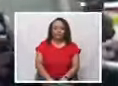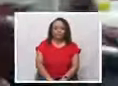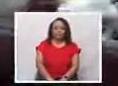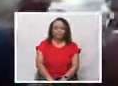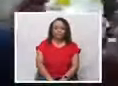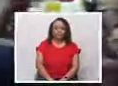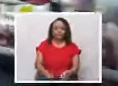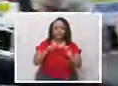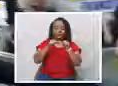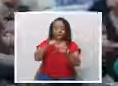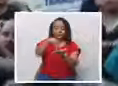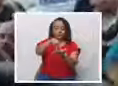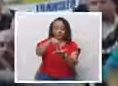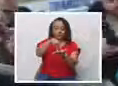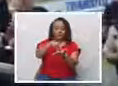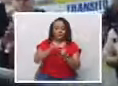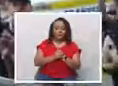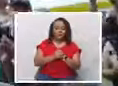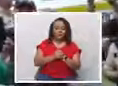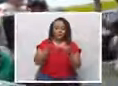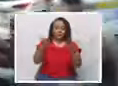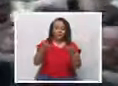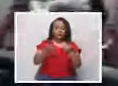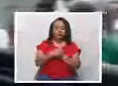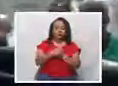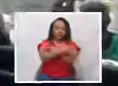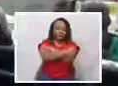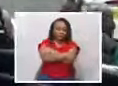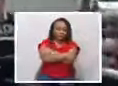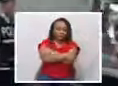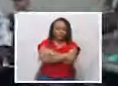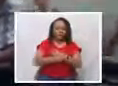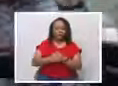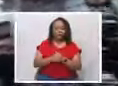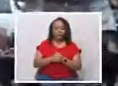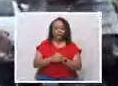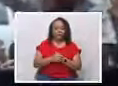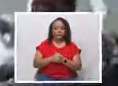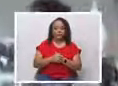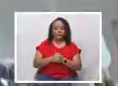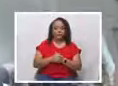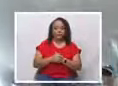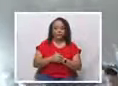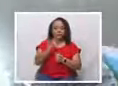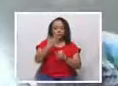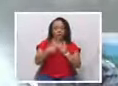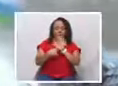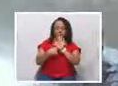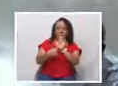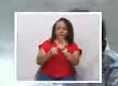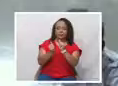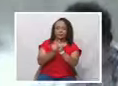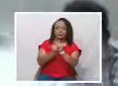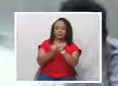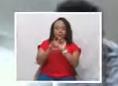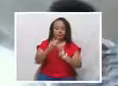Continúa Sherman con recibiendo los cálidos. Ahí está posando con la medalla de